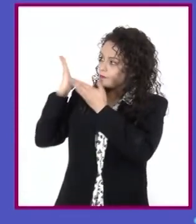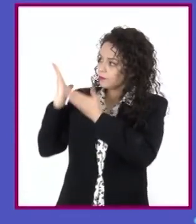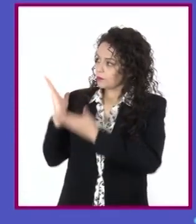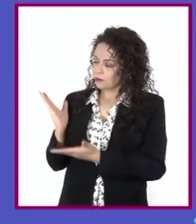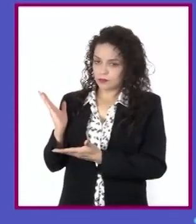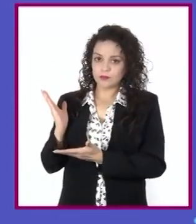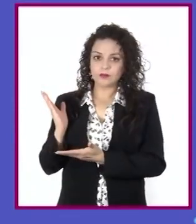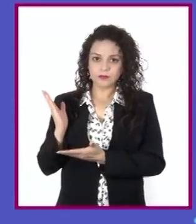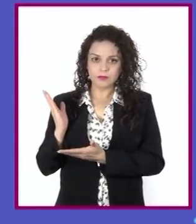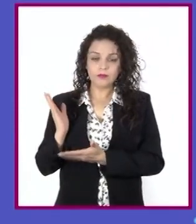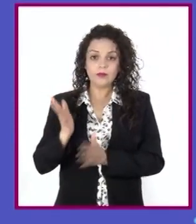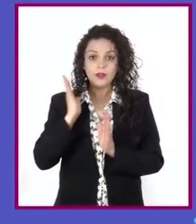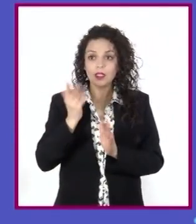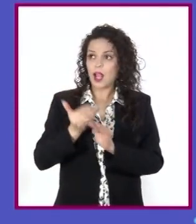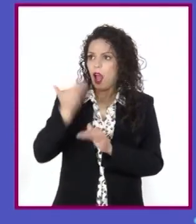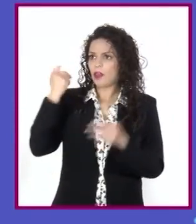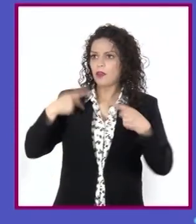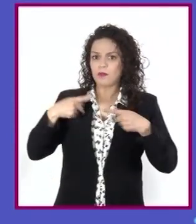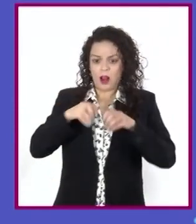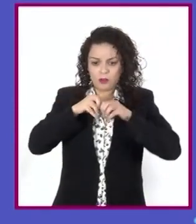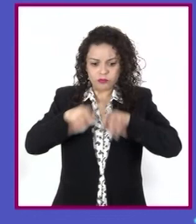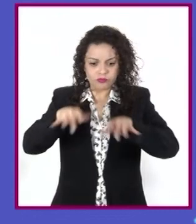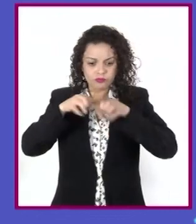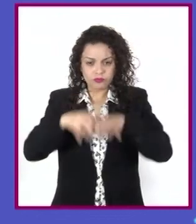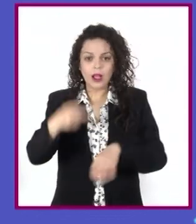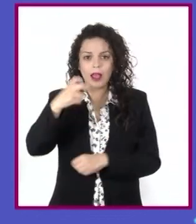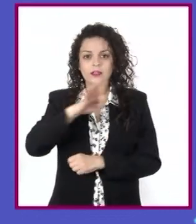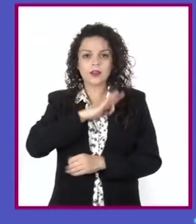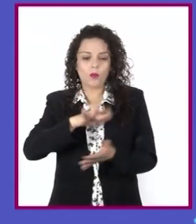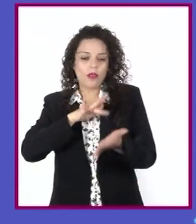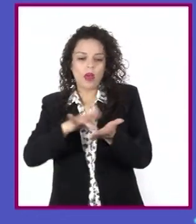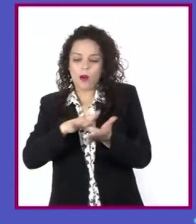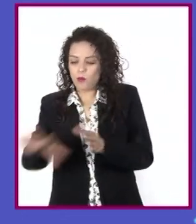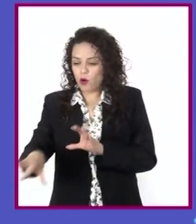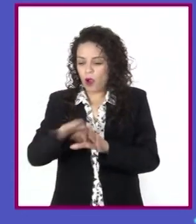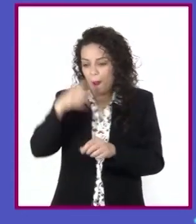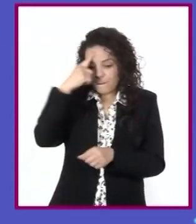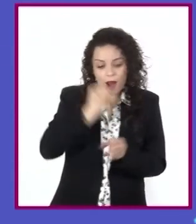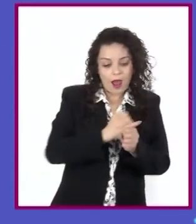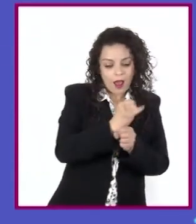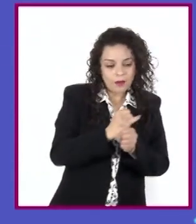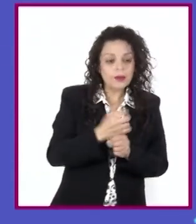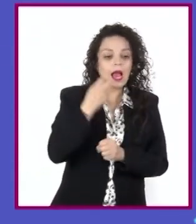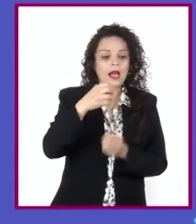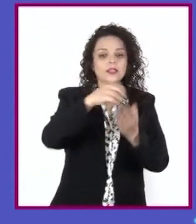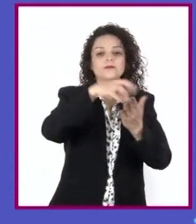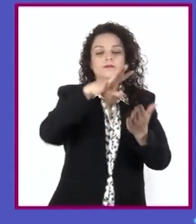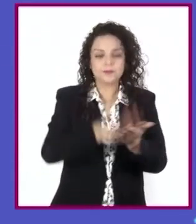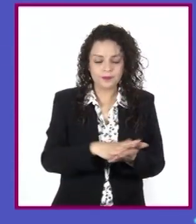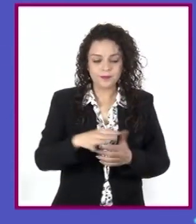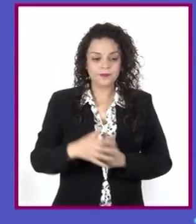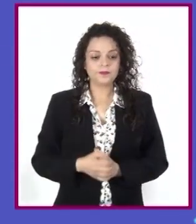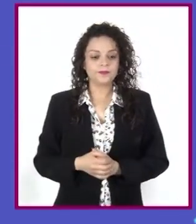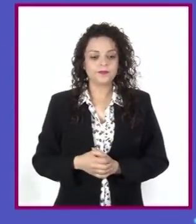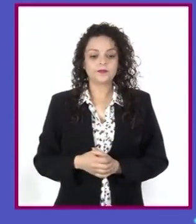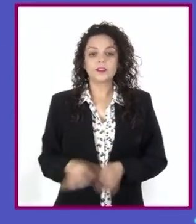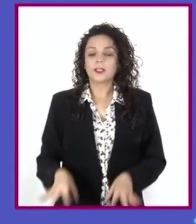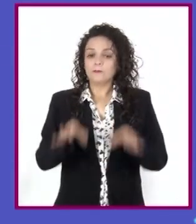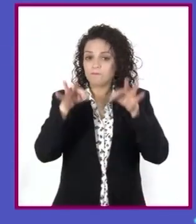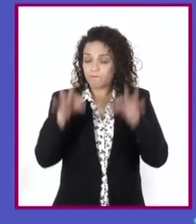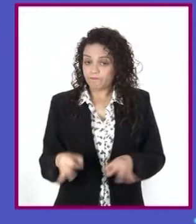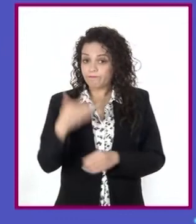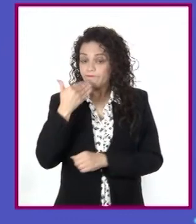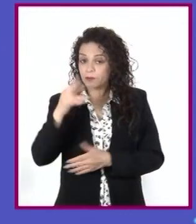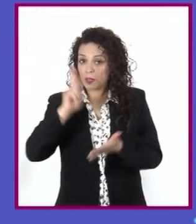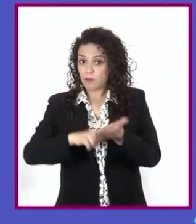trabajos previamente publicados que sirven de apoyo a una investigación. Dar fiabilidad y veracidad a nuestro